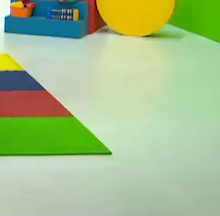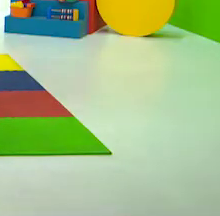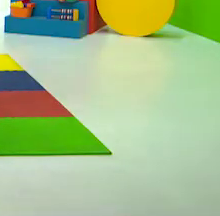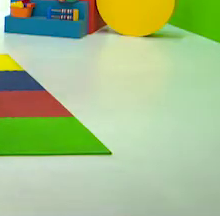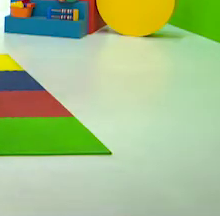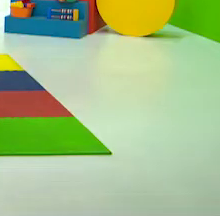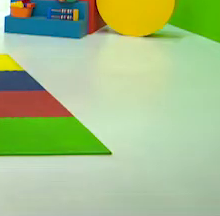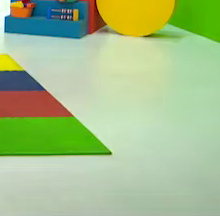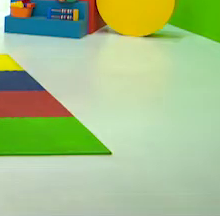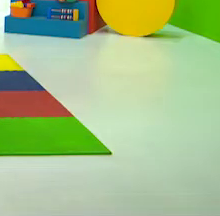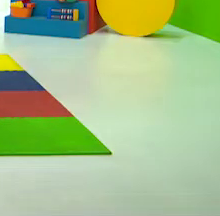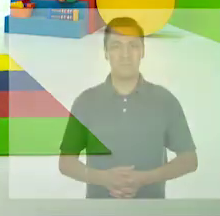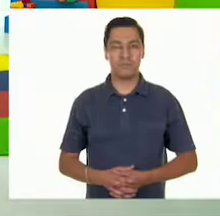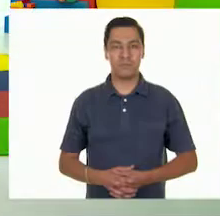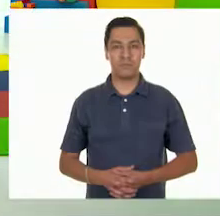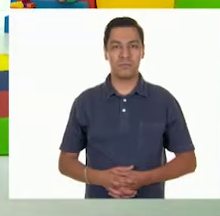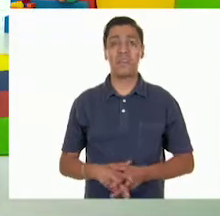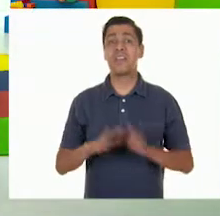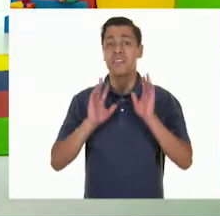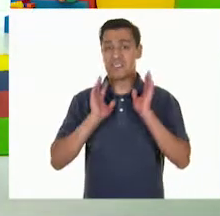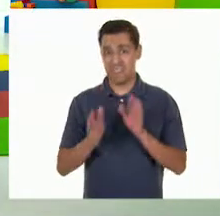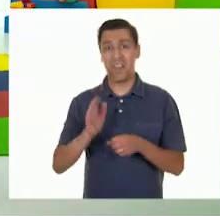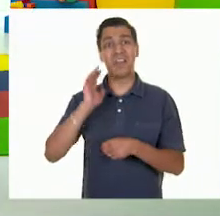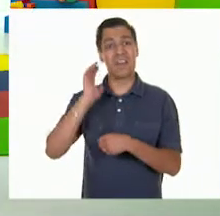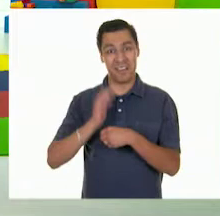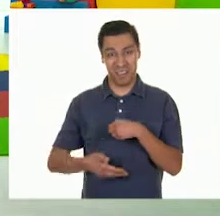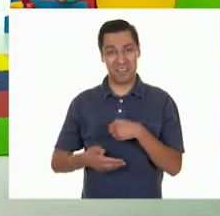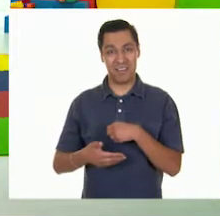jakab y yo también